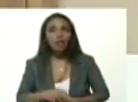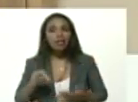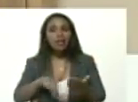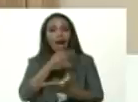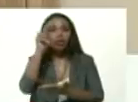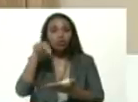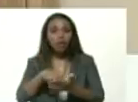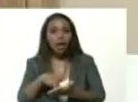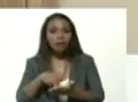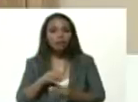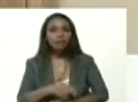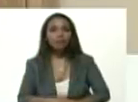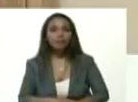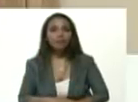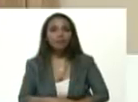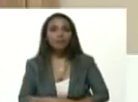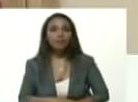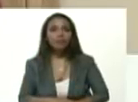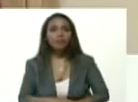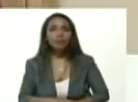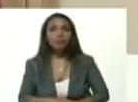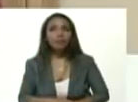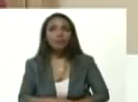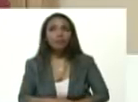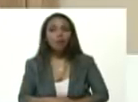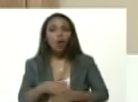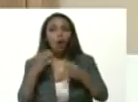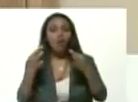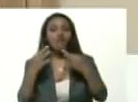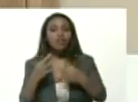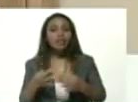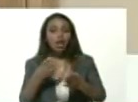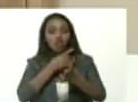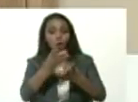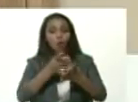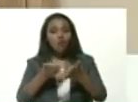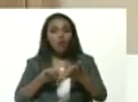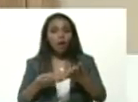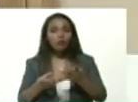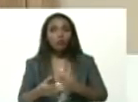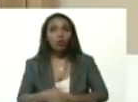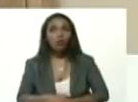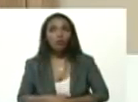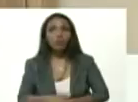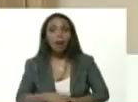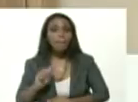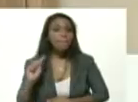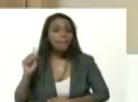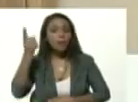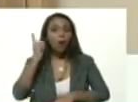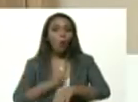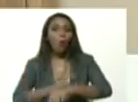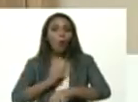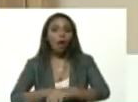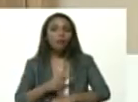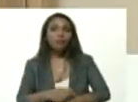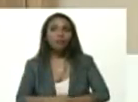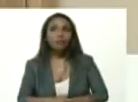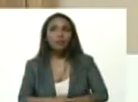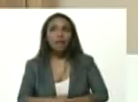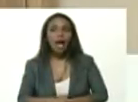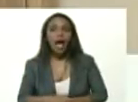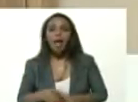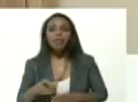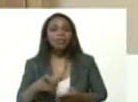Nacional, la Gaceta, pues, la Gaceta Oficial de Venezuela, a primera hora. El